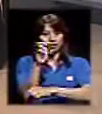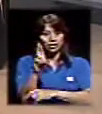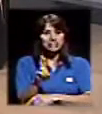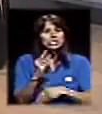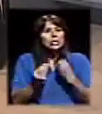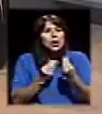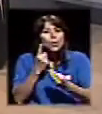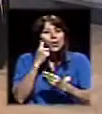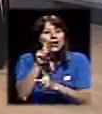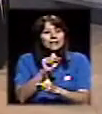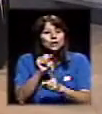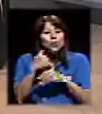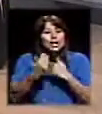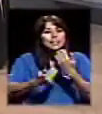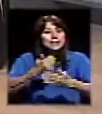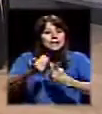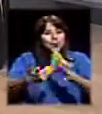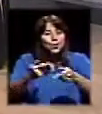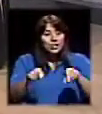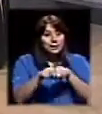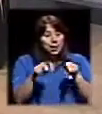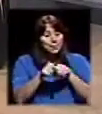el contexto de